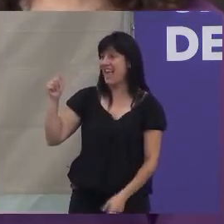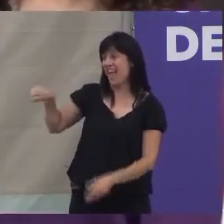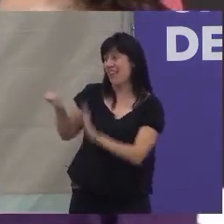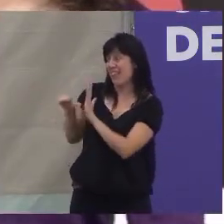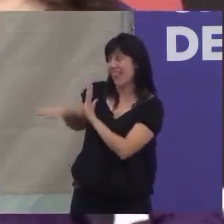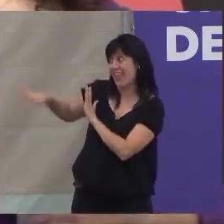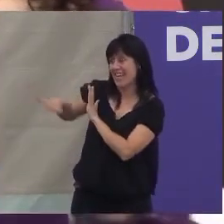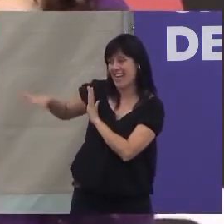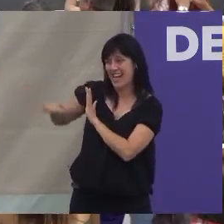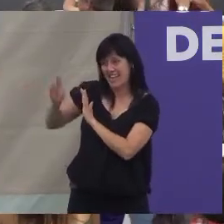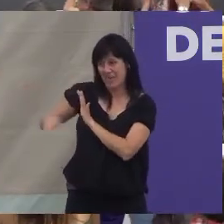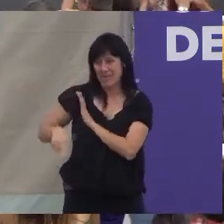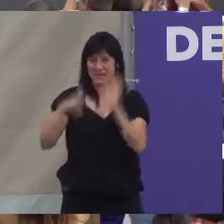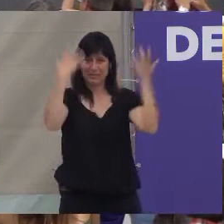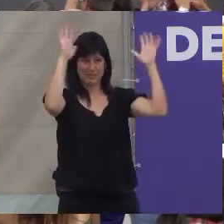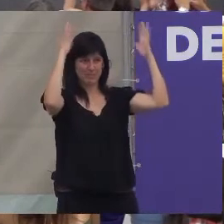también.